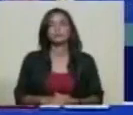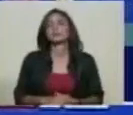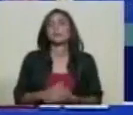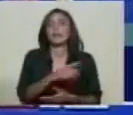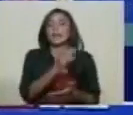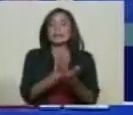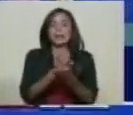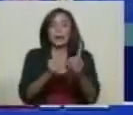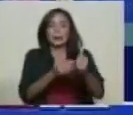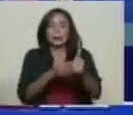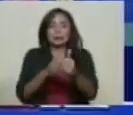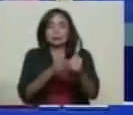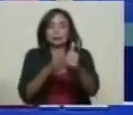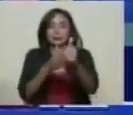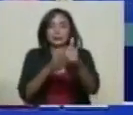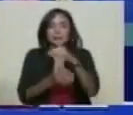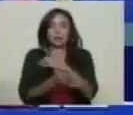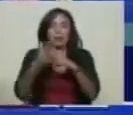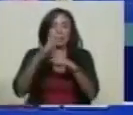perseguido.